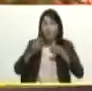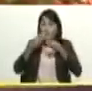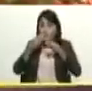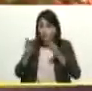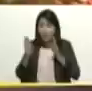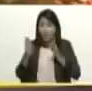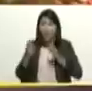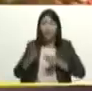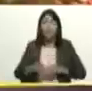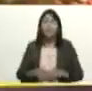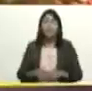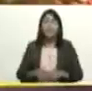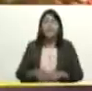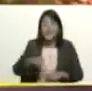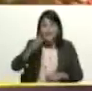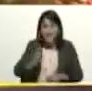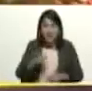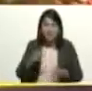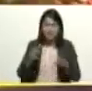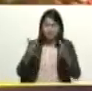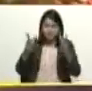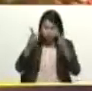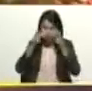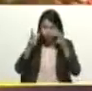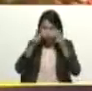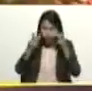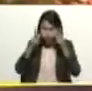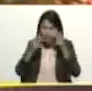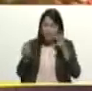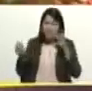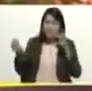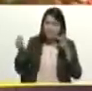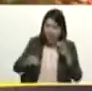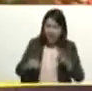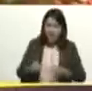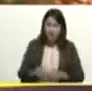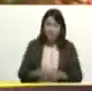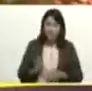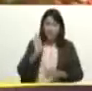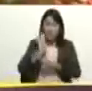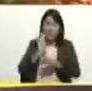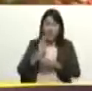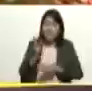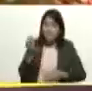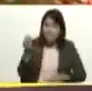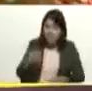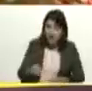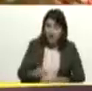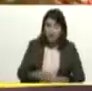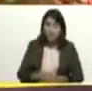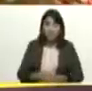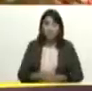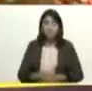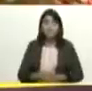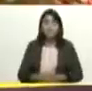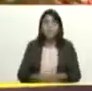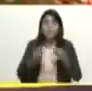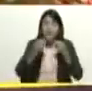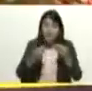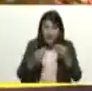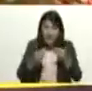elevar su vigilancia, a elevar los cuidados necesarios